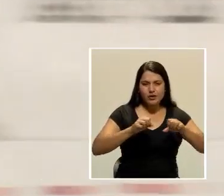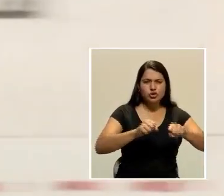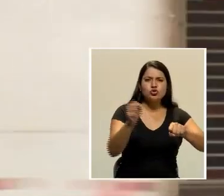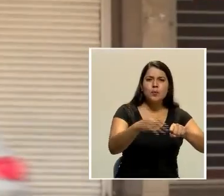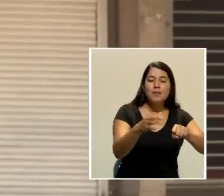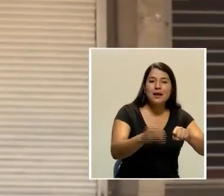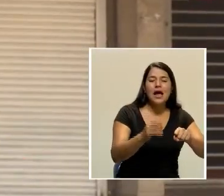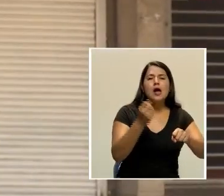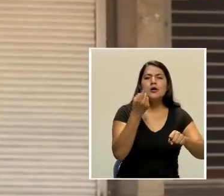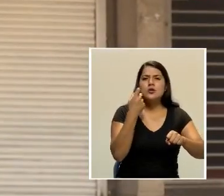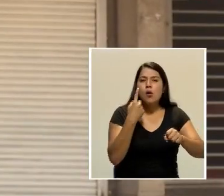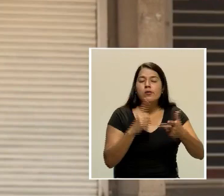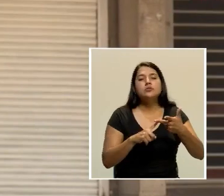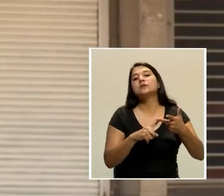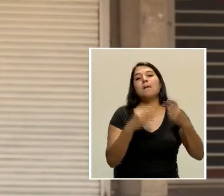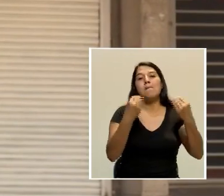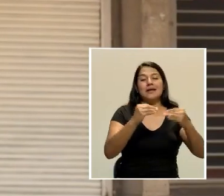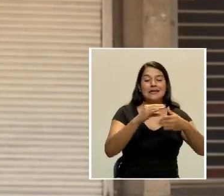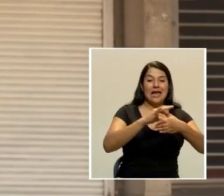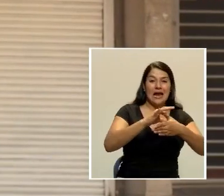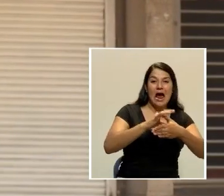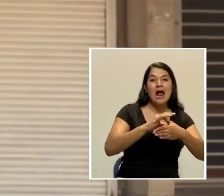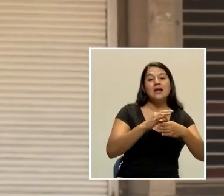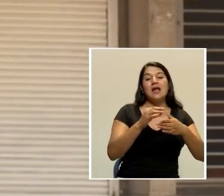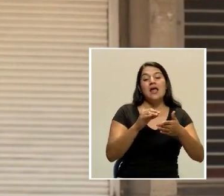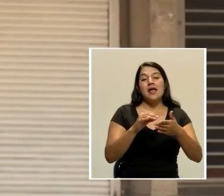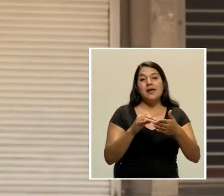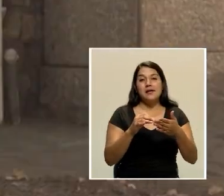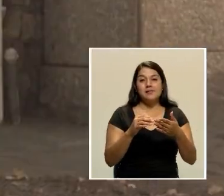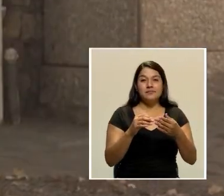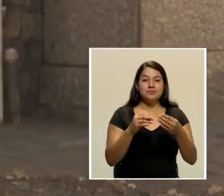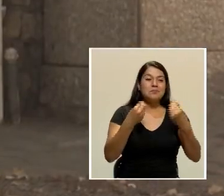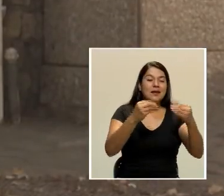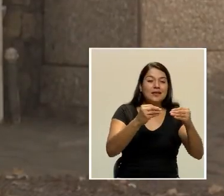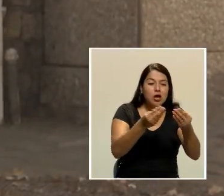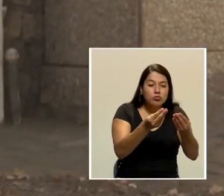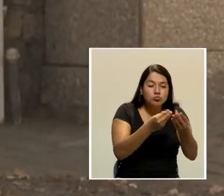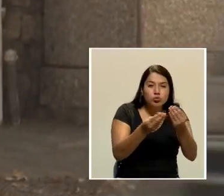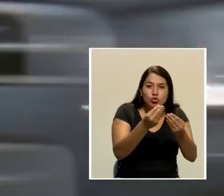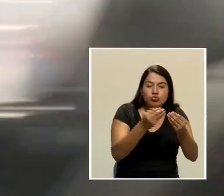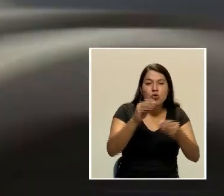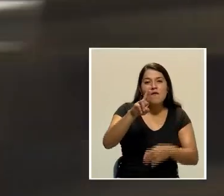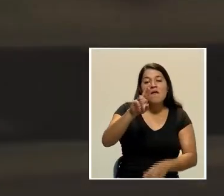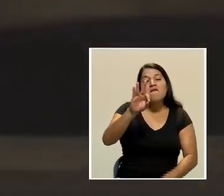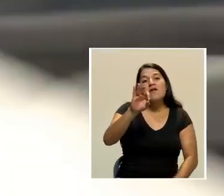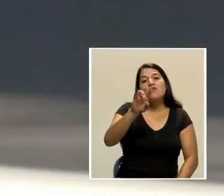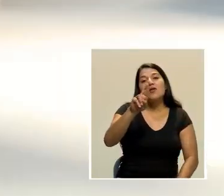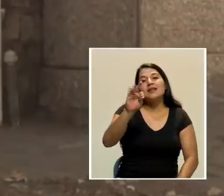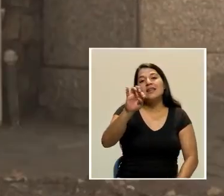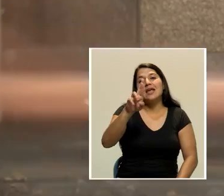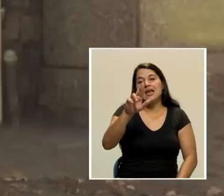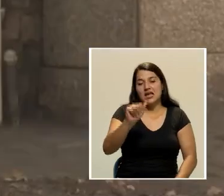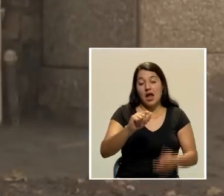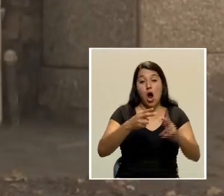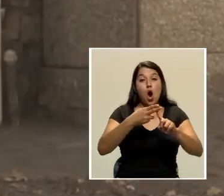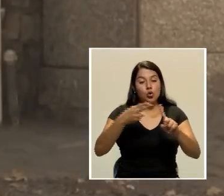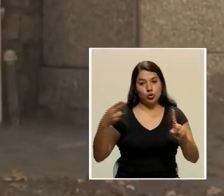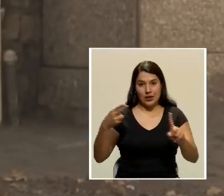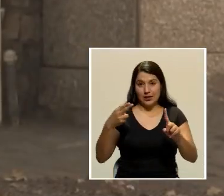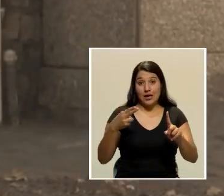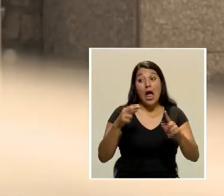locales comerciales que pertenezcan a cantones en alerta naranja no podrán abrir sus puertas. En el caso de los que sí podrán funcionar, son